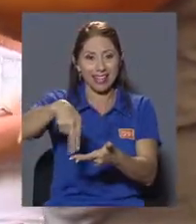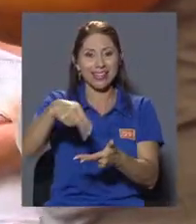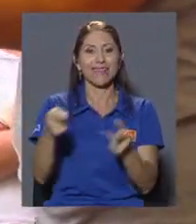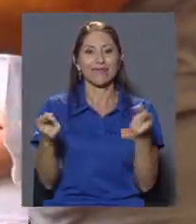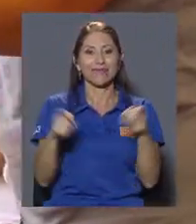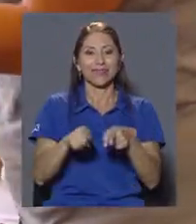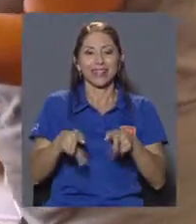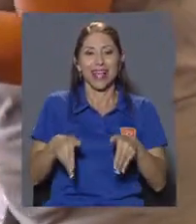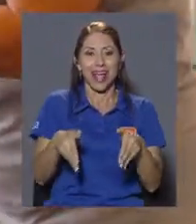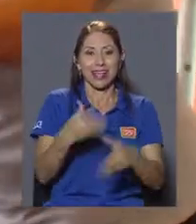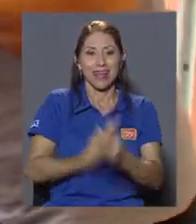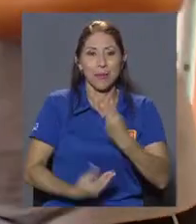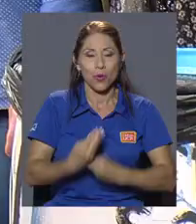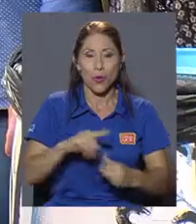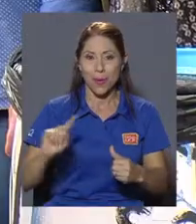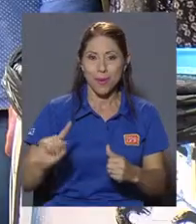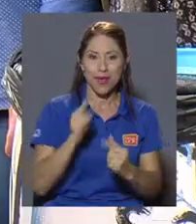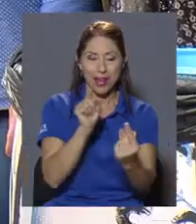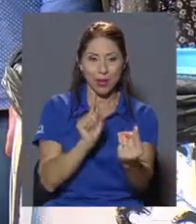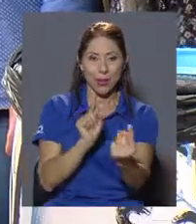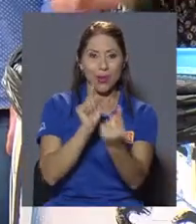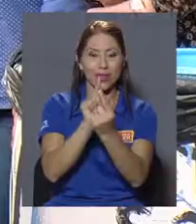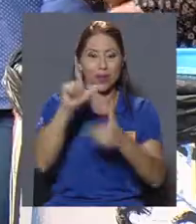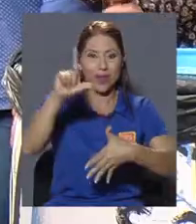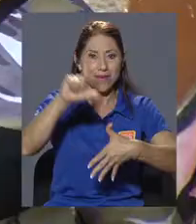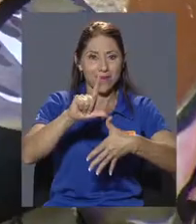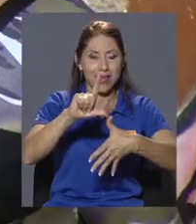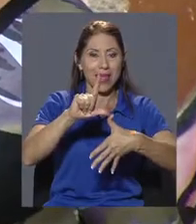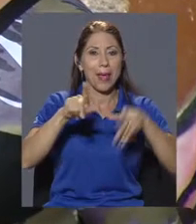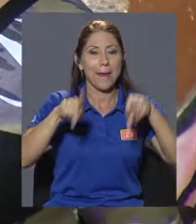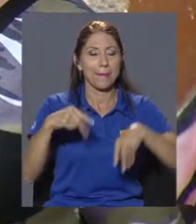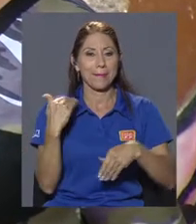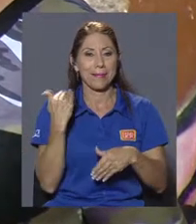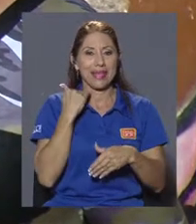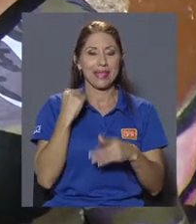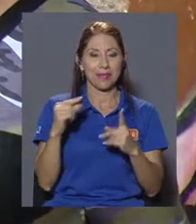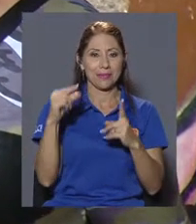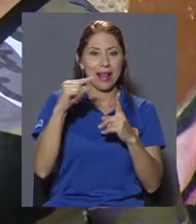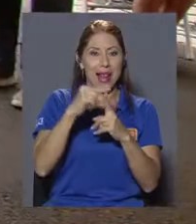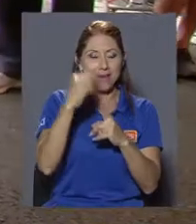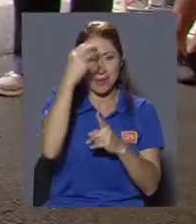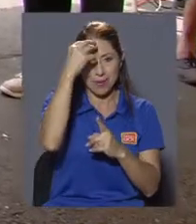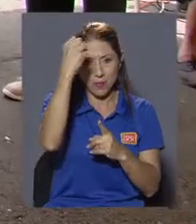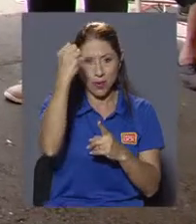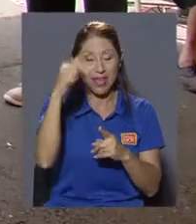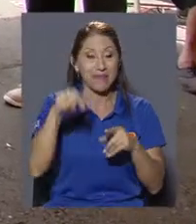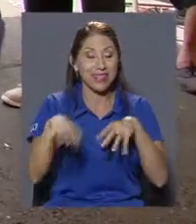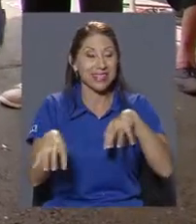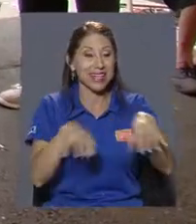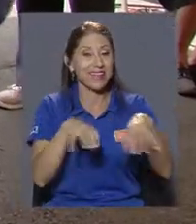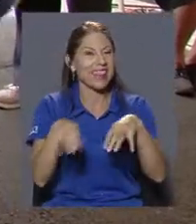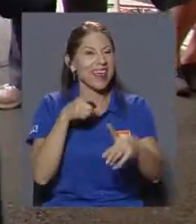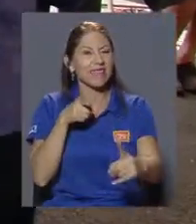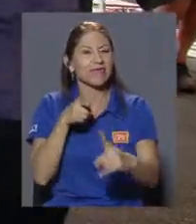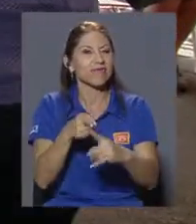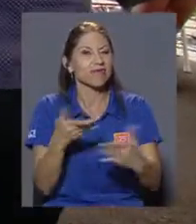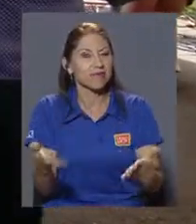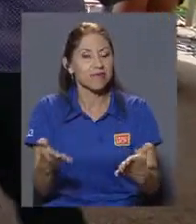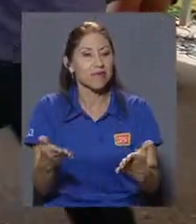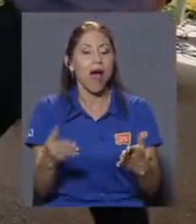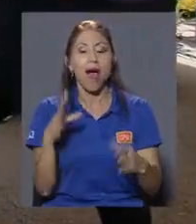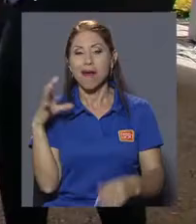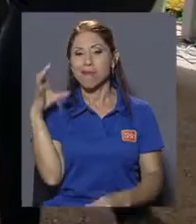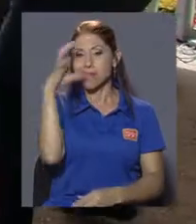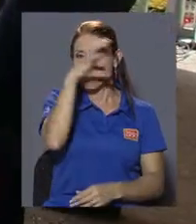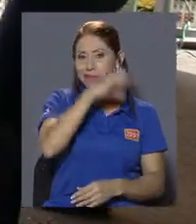Amargura, en el primer encuentro latinoamericano de víctimas, palabra y memoria. Esta actividad tuvo como fin visibilizar la